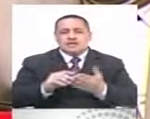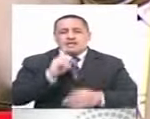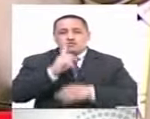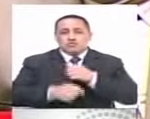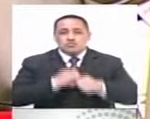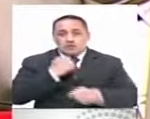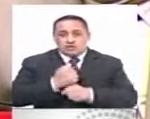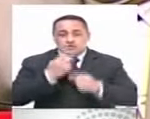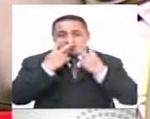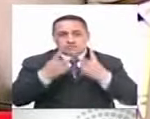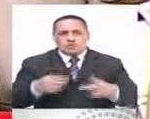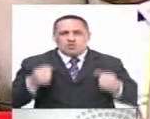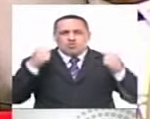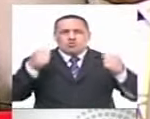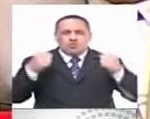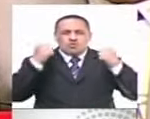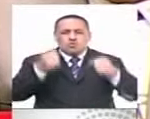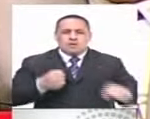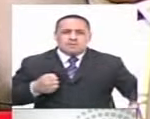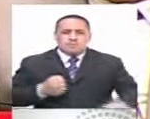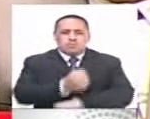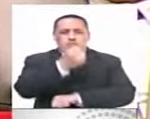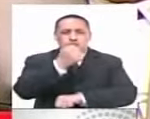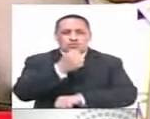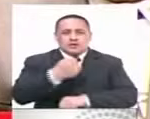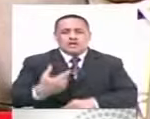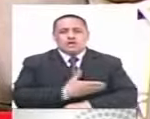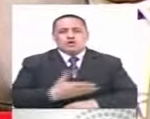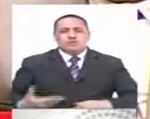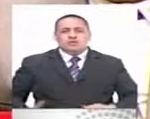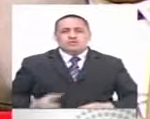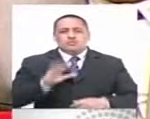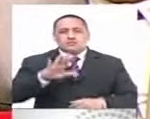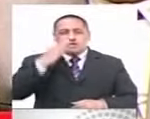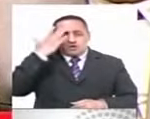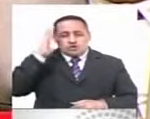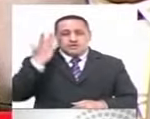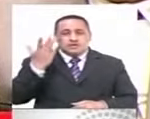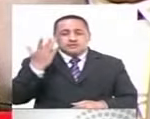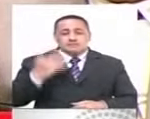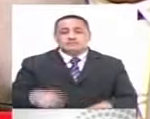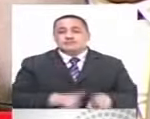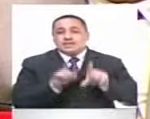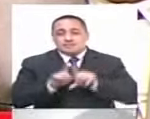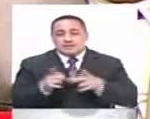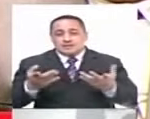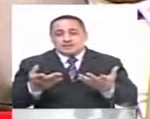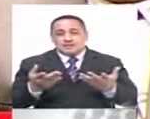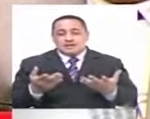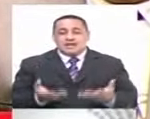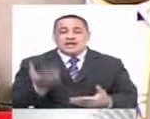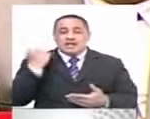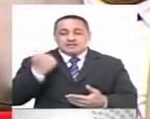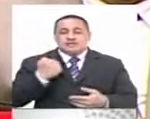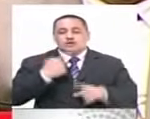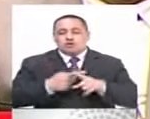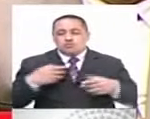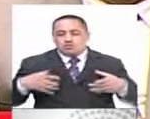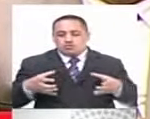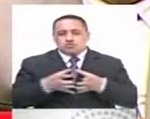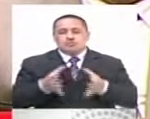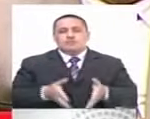hace un año se trajo abajo al golpista que gobernó por 5 días. Finalmente, como